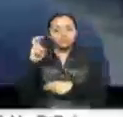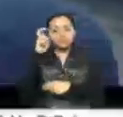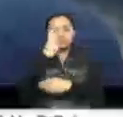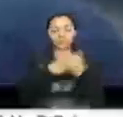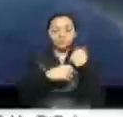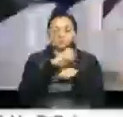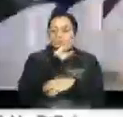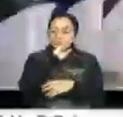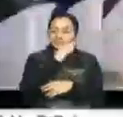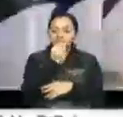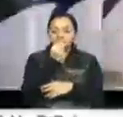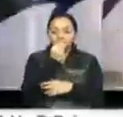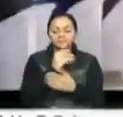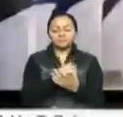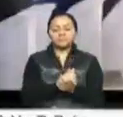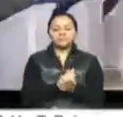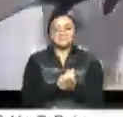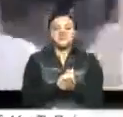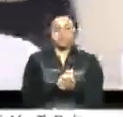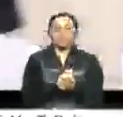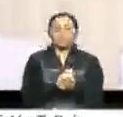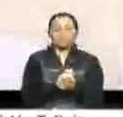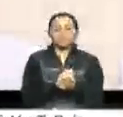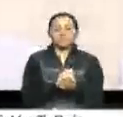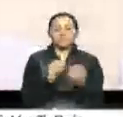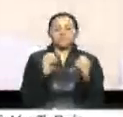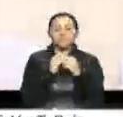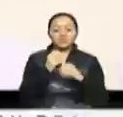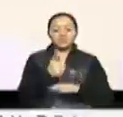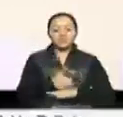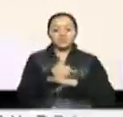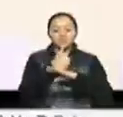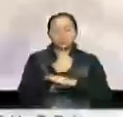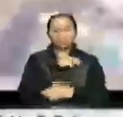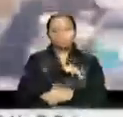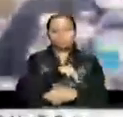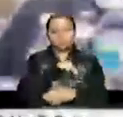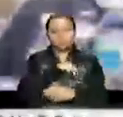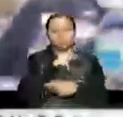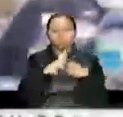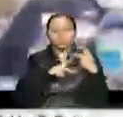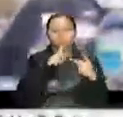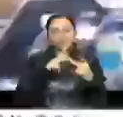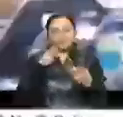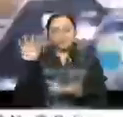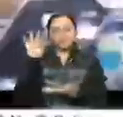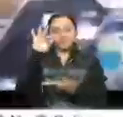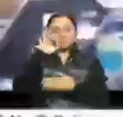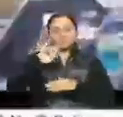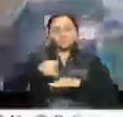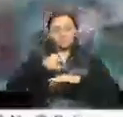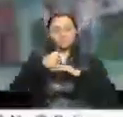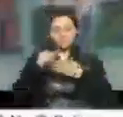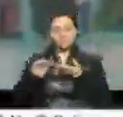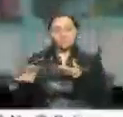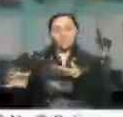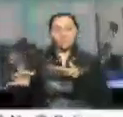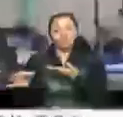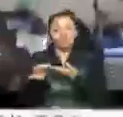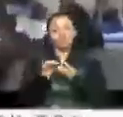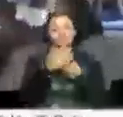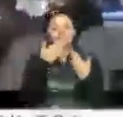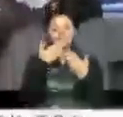etc. A la jornada se suman las autoridades locales, alcaldes, prefectos, representantes de juntas parroquiales